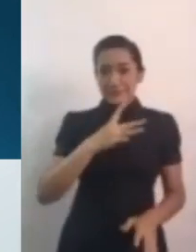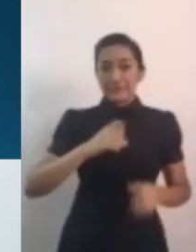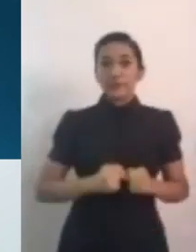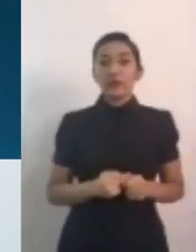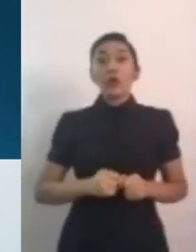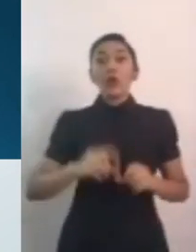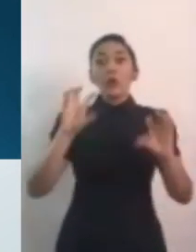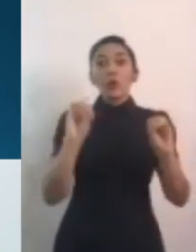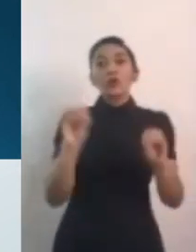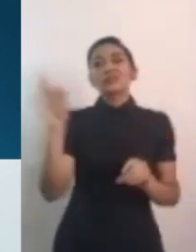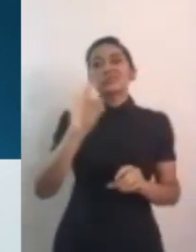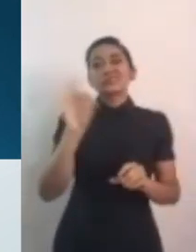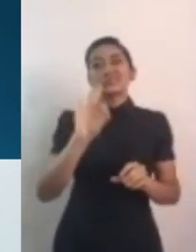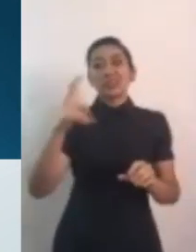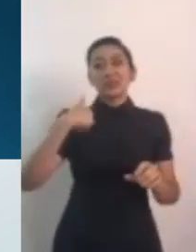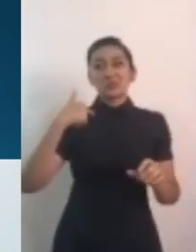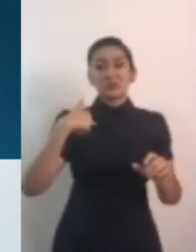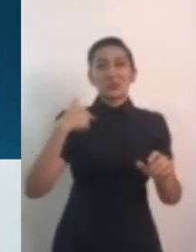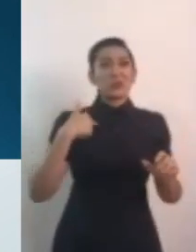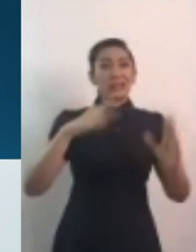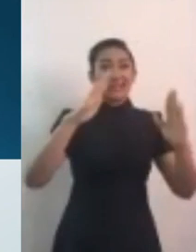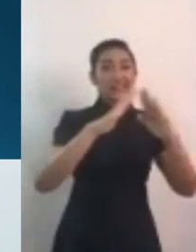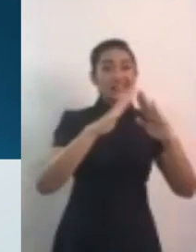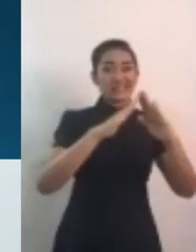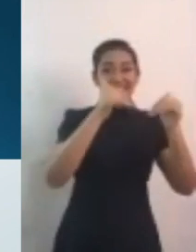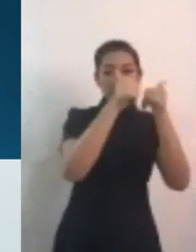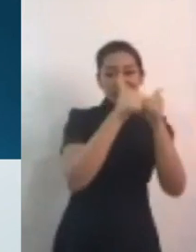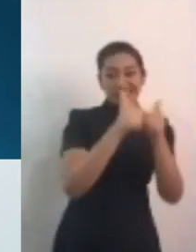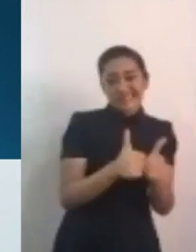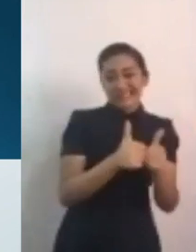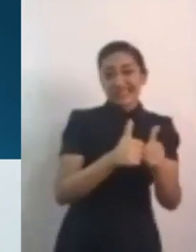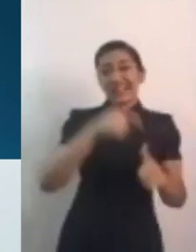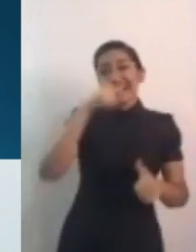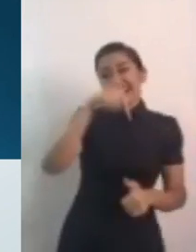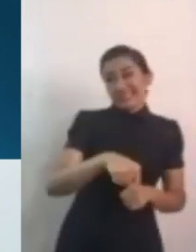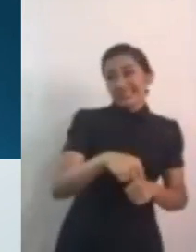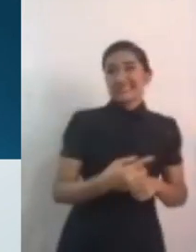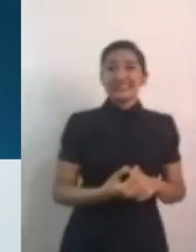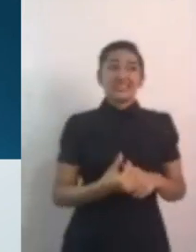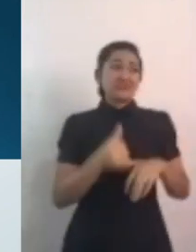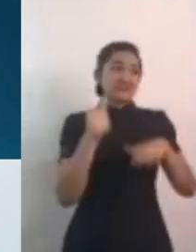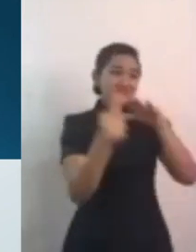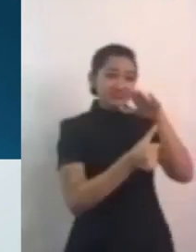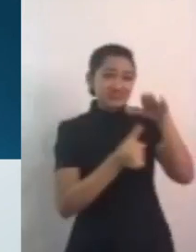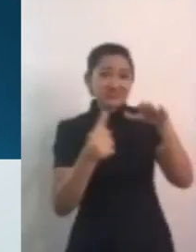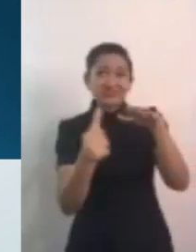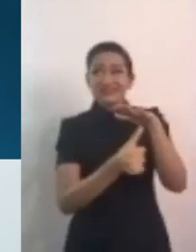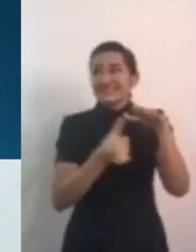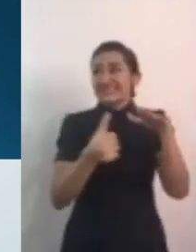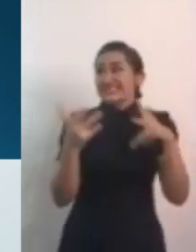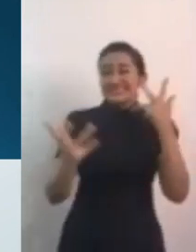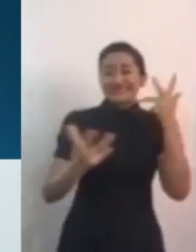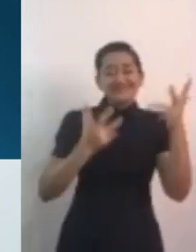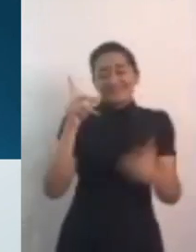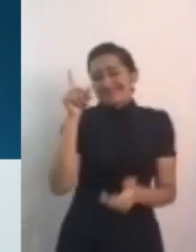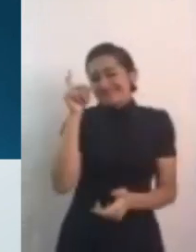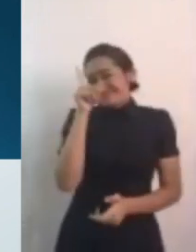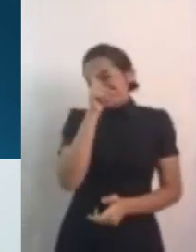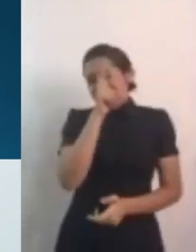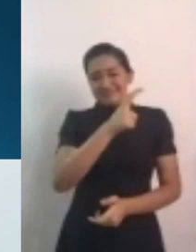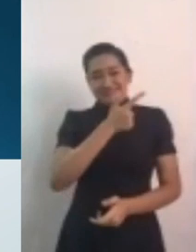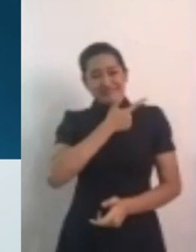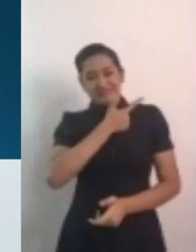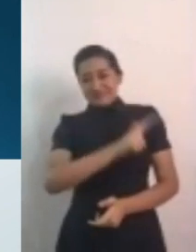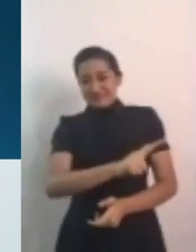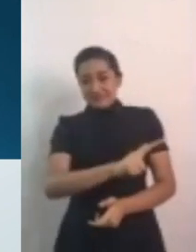cuarentena, dificultad para mantener la cuarentena. La persona empieza a hacer cosas que lo ponen en riesgo,